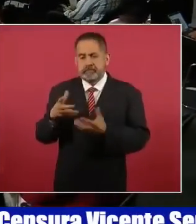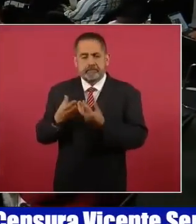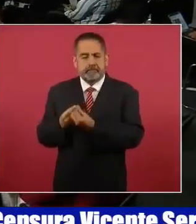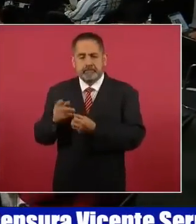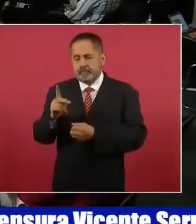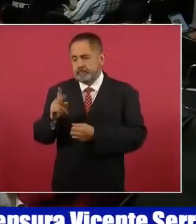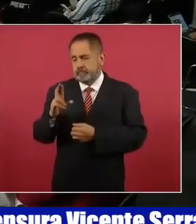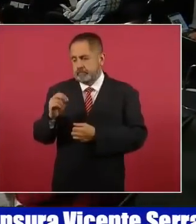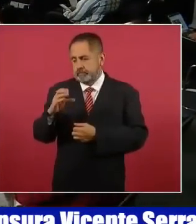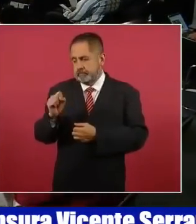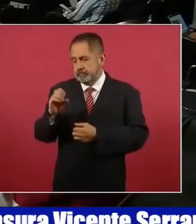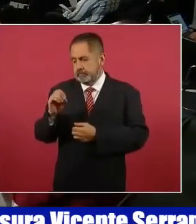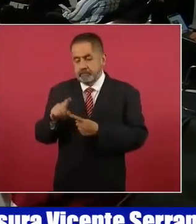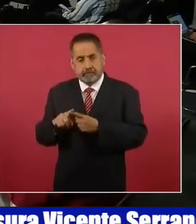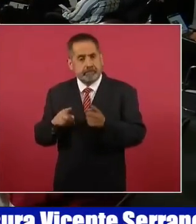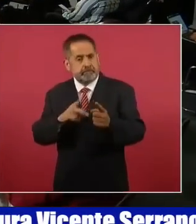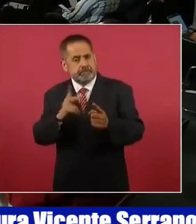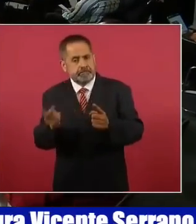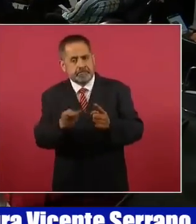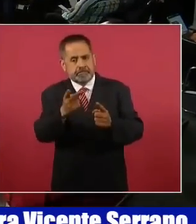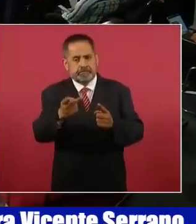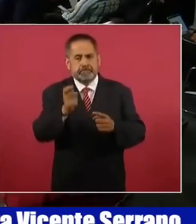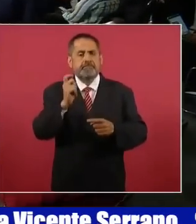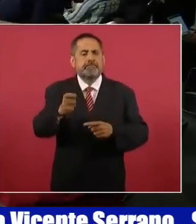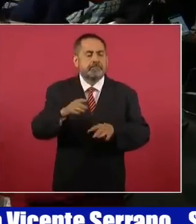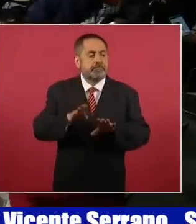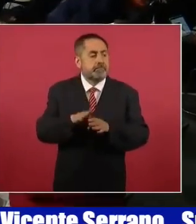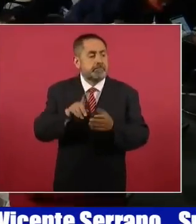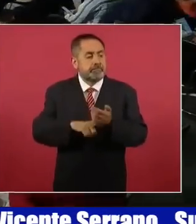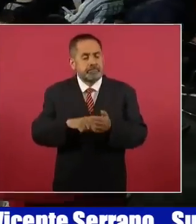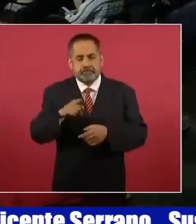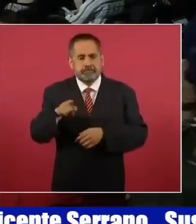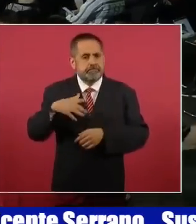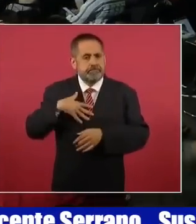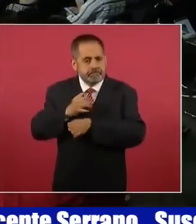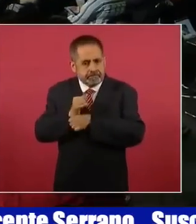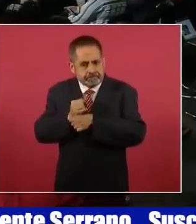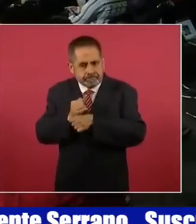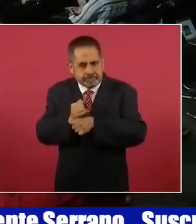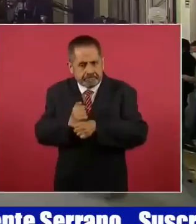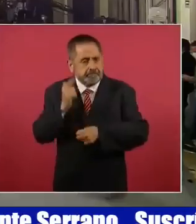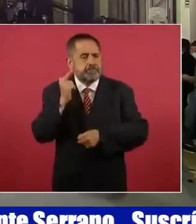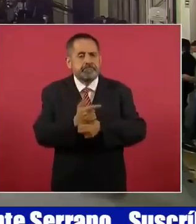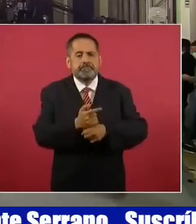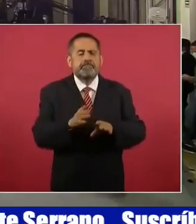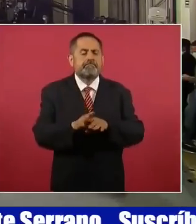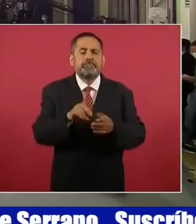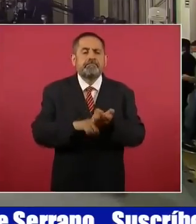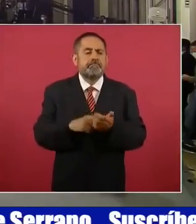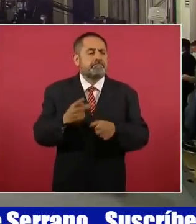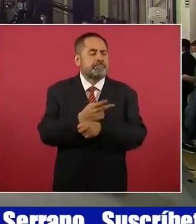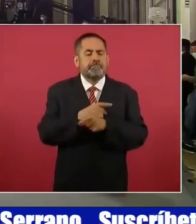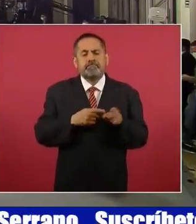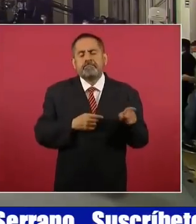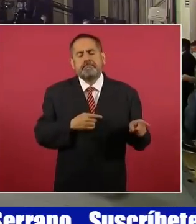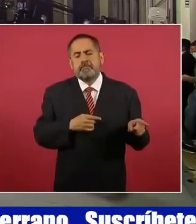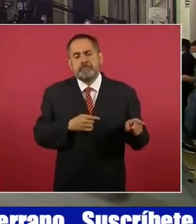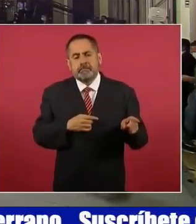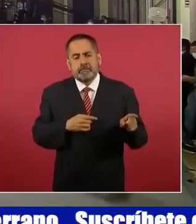a pulso la corresponsal ser ahora la reportera que representa Proceso en la mañana, pero a pulso